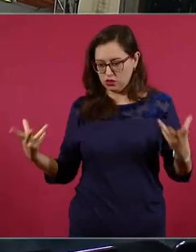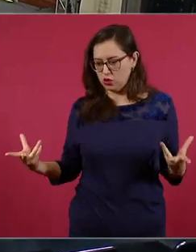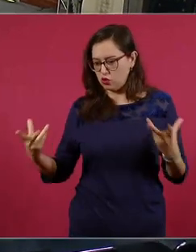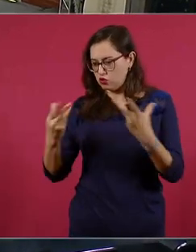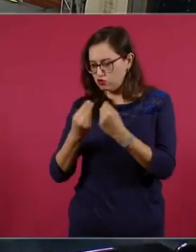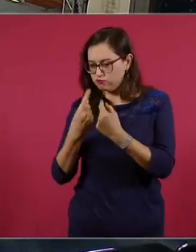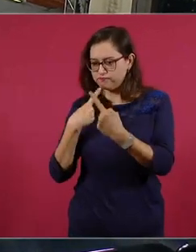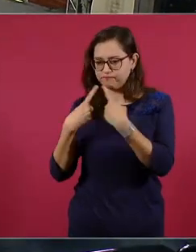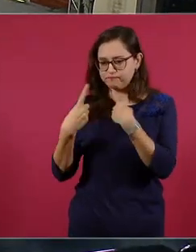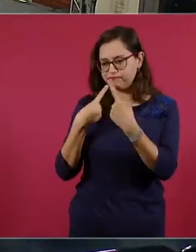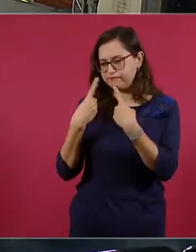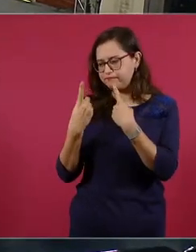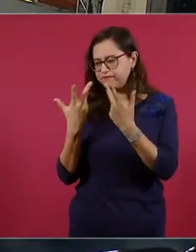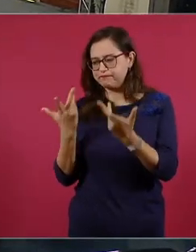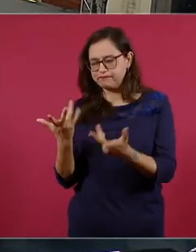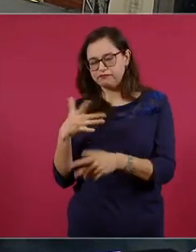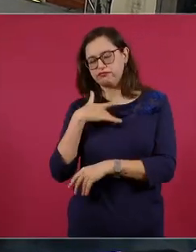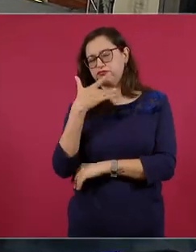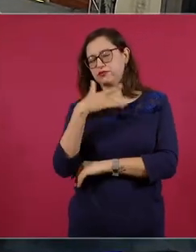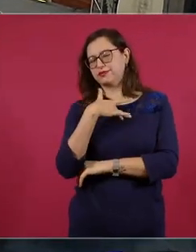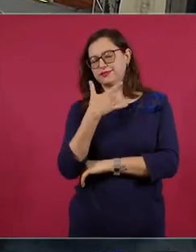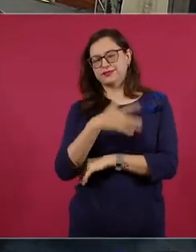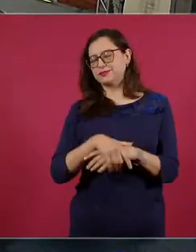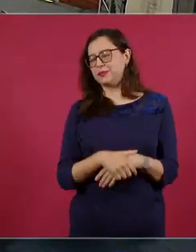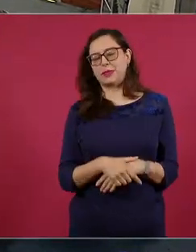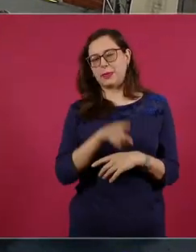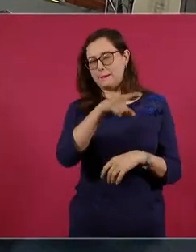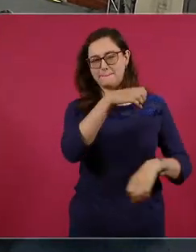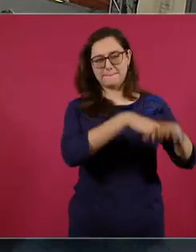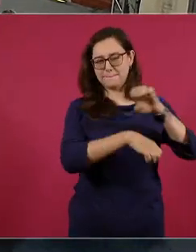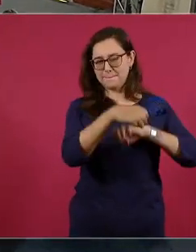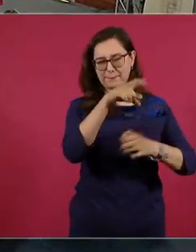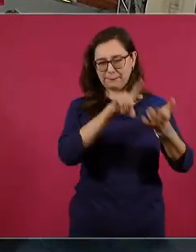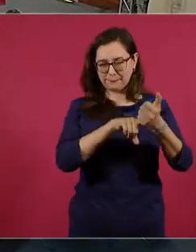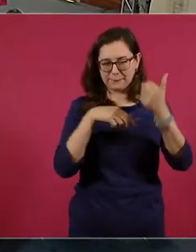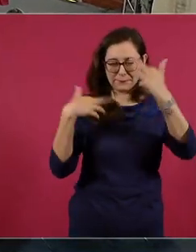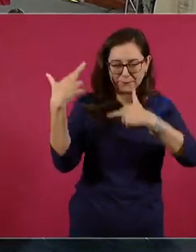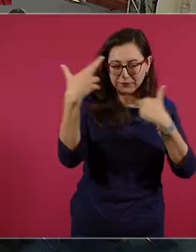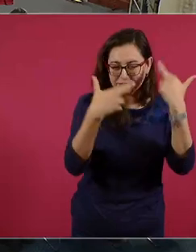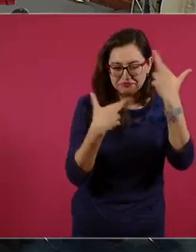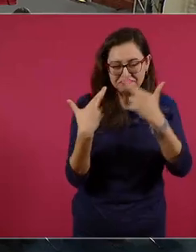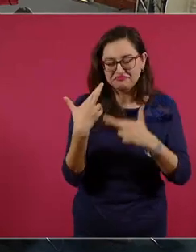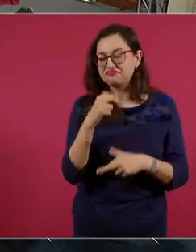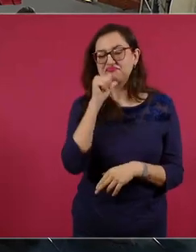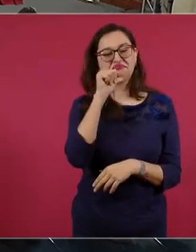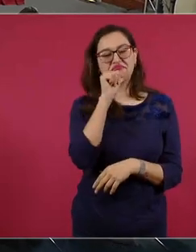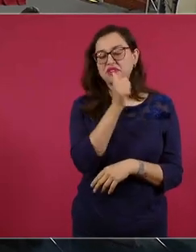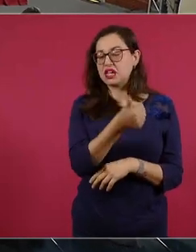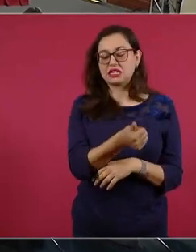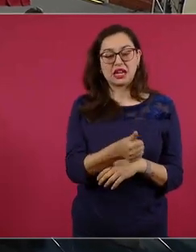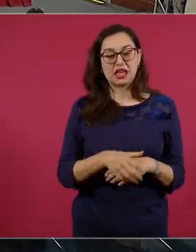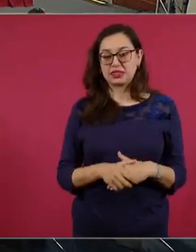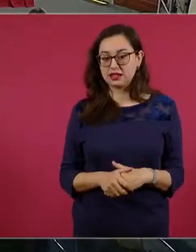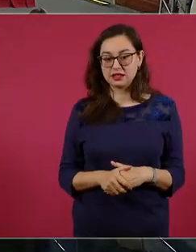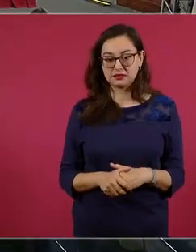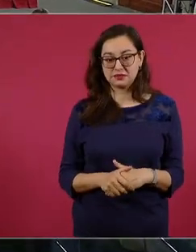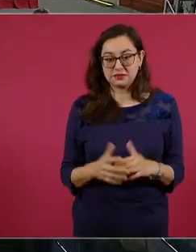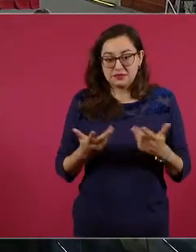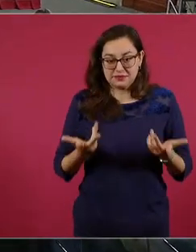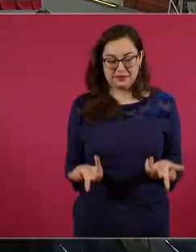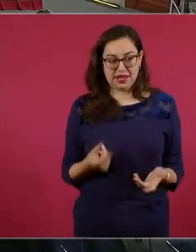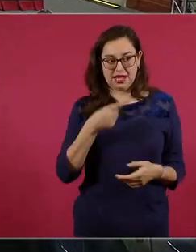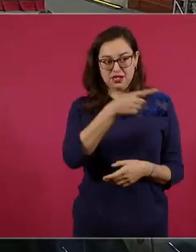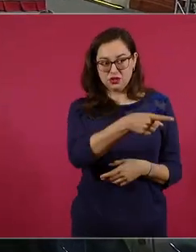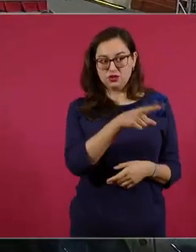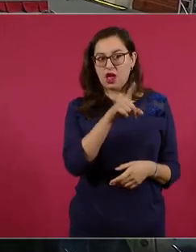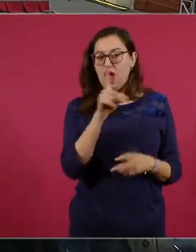pero dicen que difícilmente se hizo una inspección al respecto en el pozo, y del cual pues se han extraído